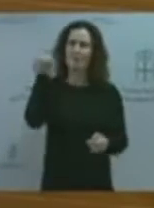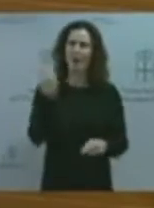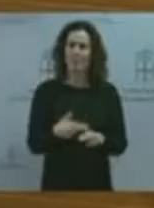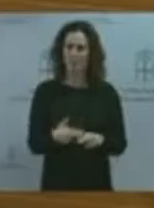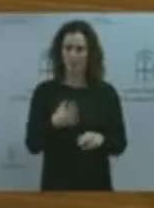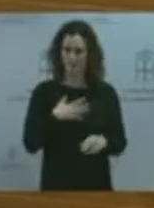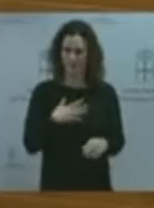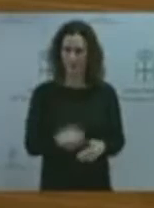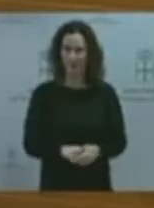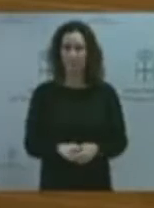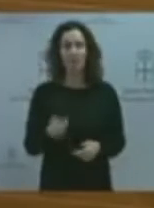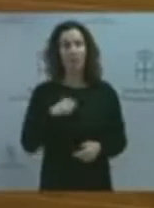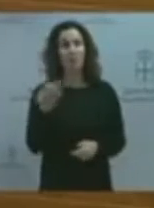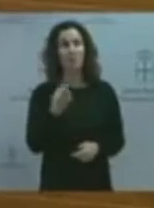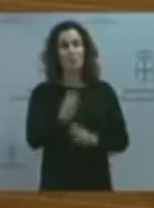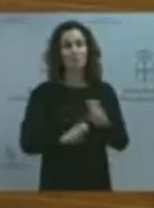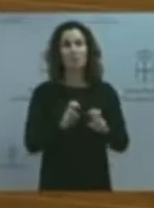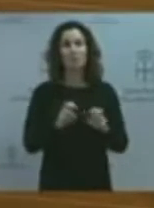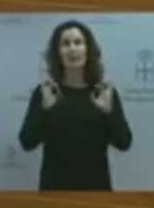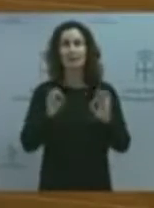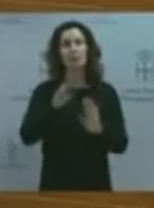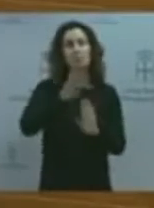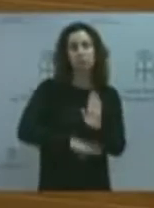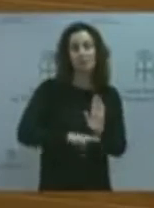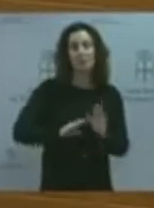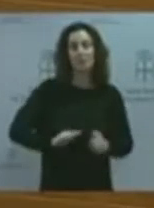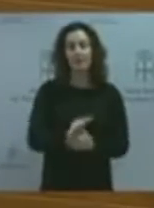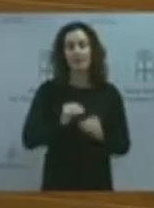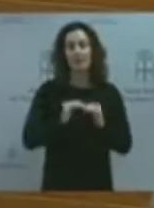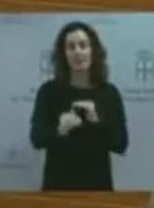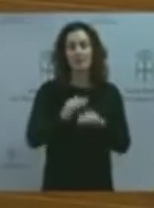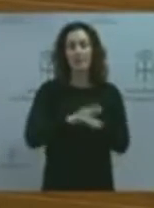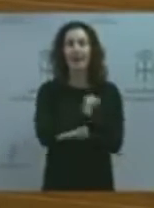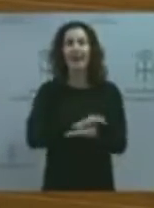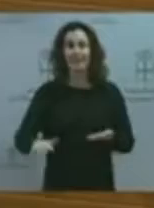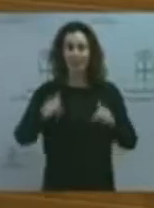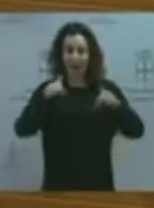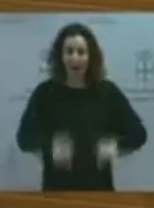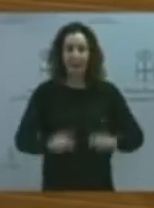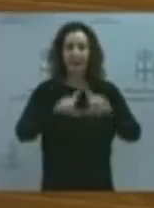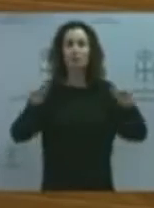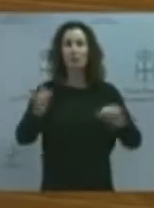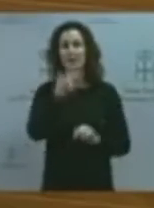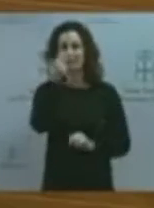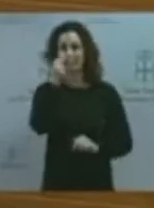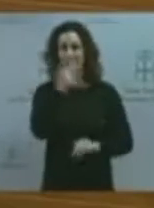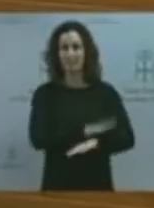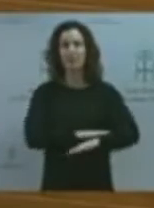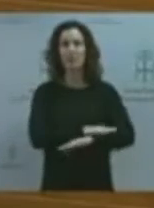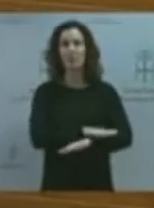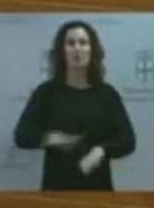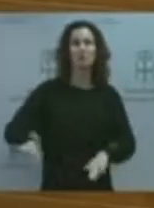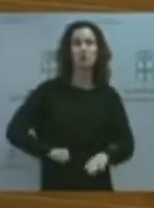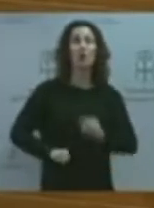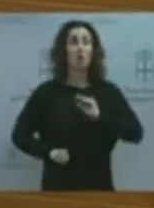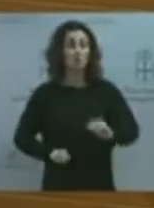financiación estable que garantice precisamente que los intereses de Asturias y cualquier gobierno que gobierne tenga la posibilidad de gestionar esos recursos de la